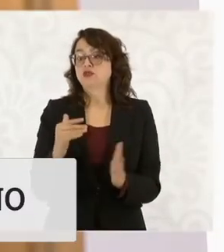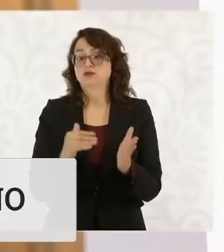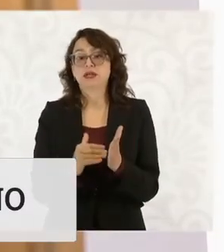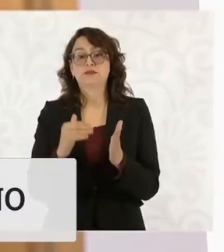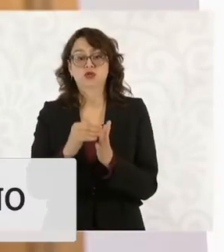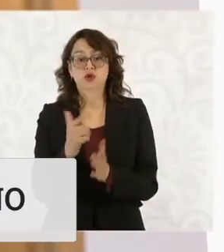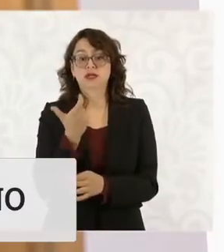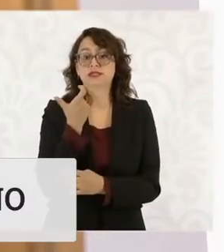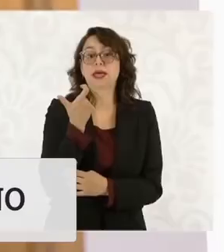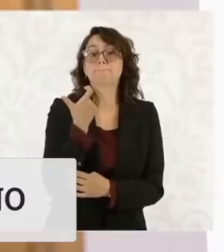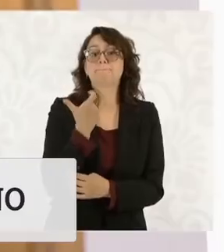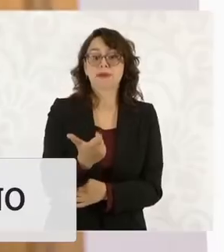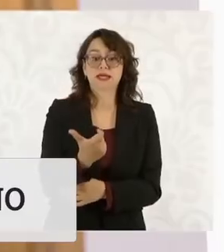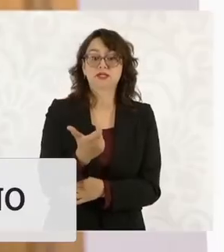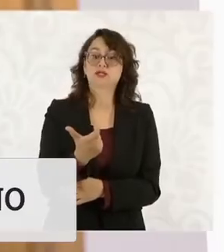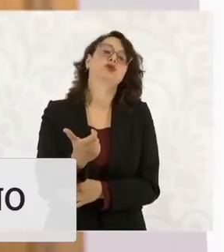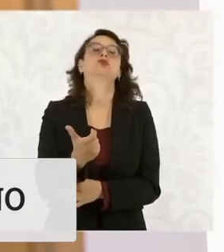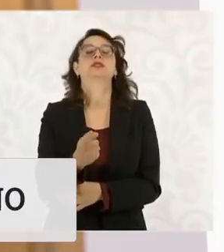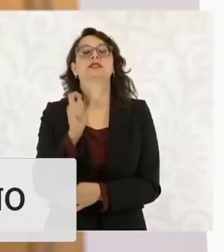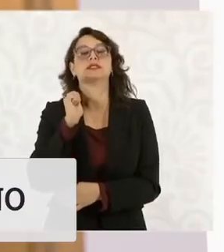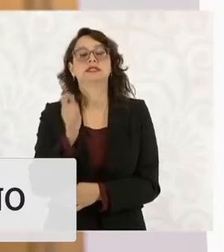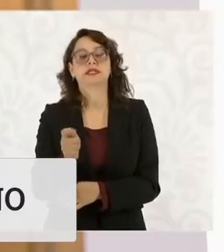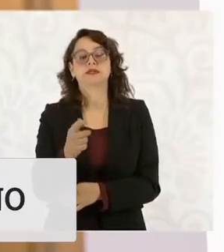5,952,000 millones de pesos,